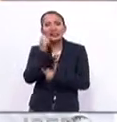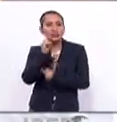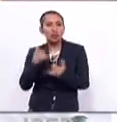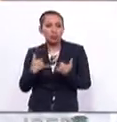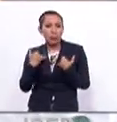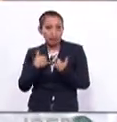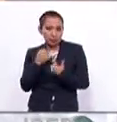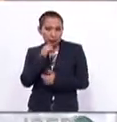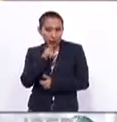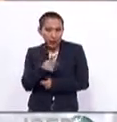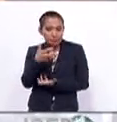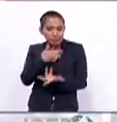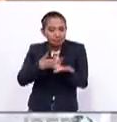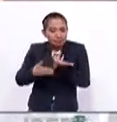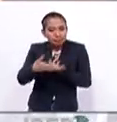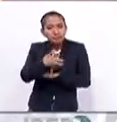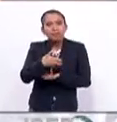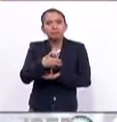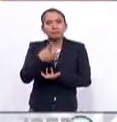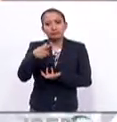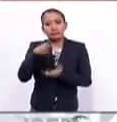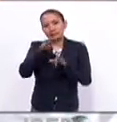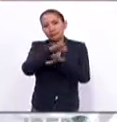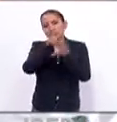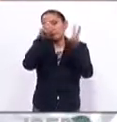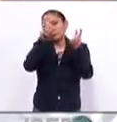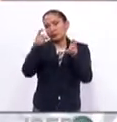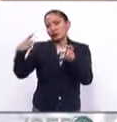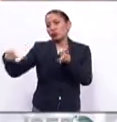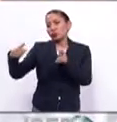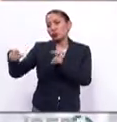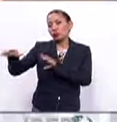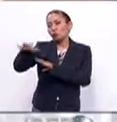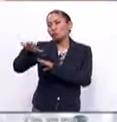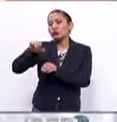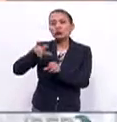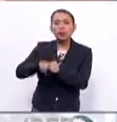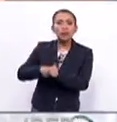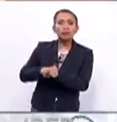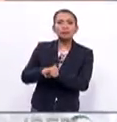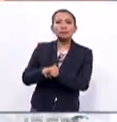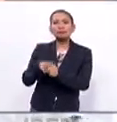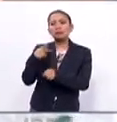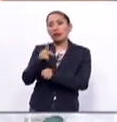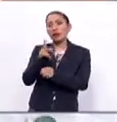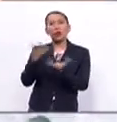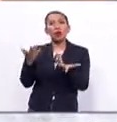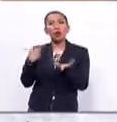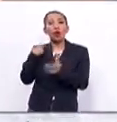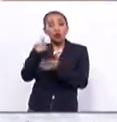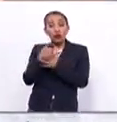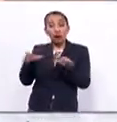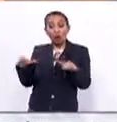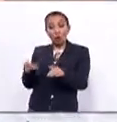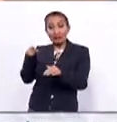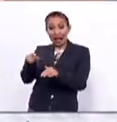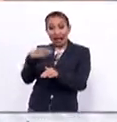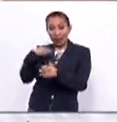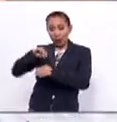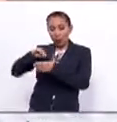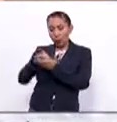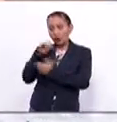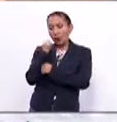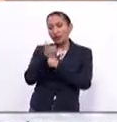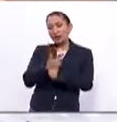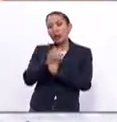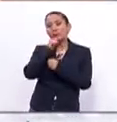y jóvenes, por supuesto, en relación con sus agentes socializadores, pero no quedarnos únicamente en esas memorias del dolor,